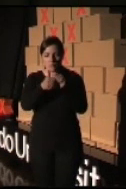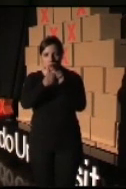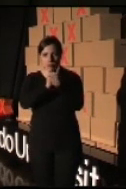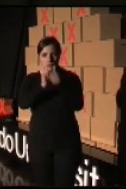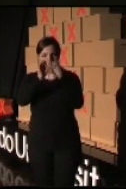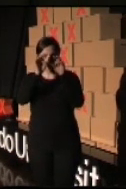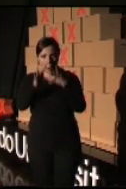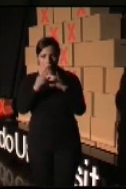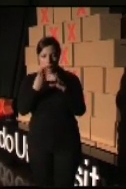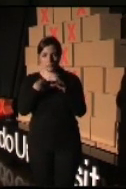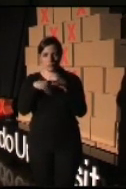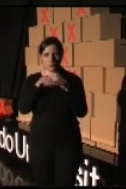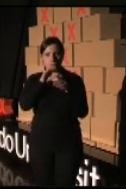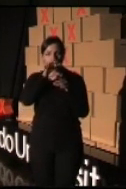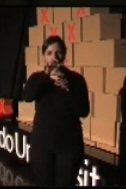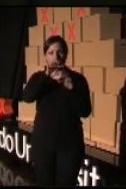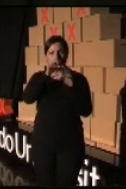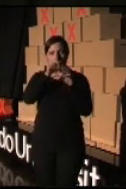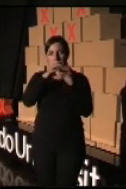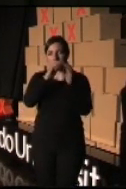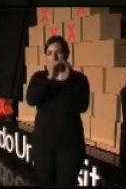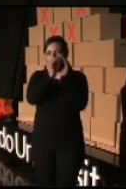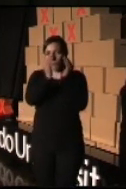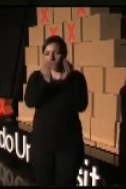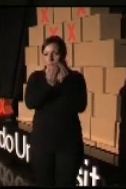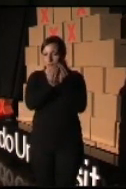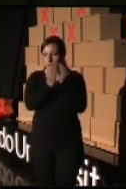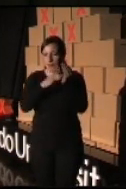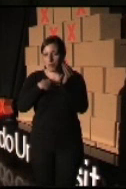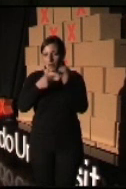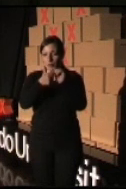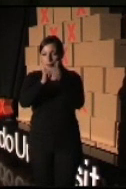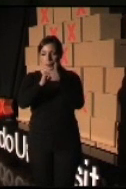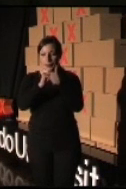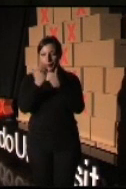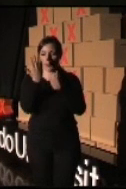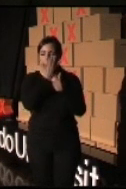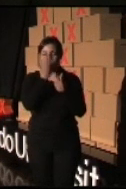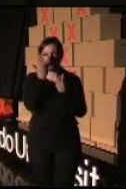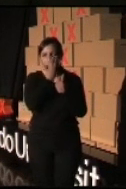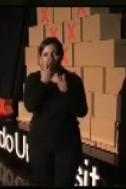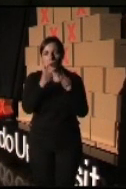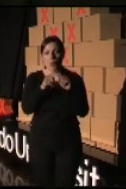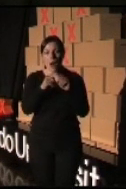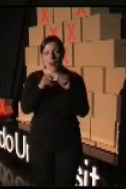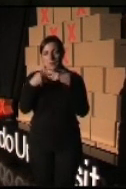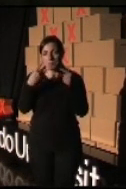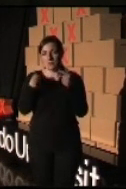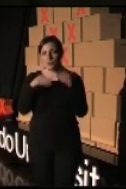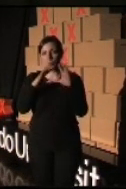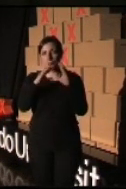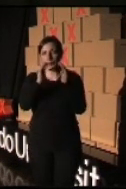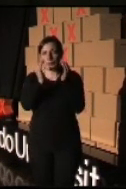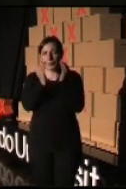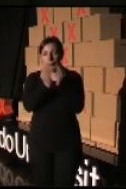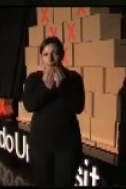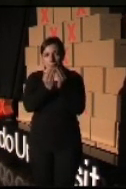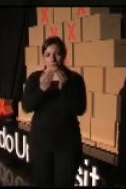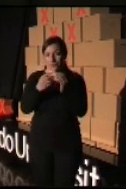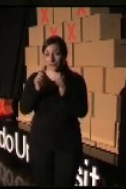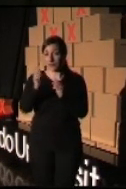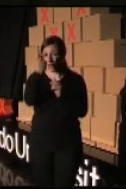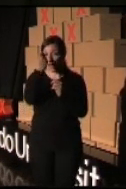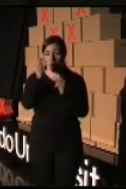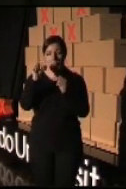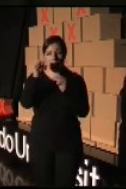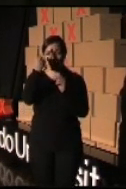sí mismos. Y sospechamos que una de esas estructuras, una de las que más exitosas fueron